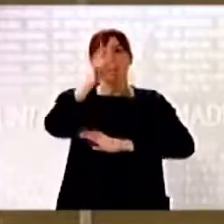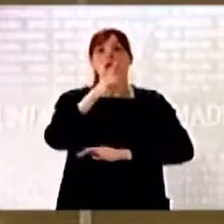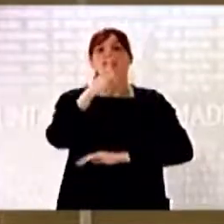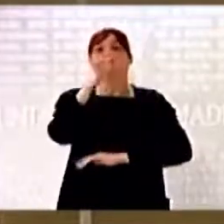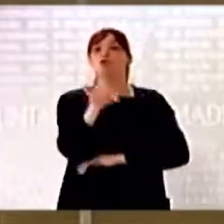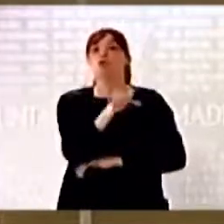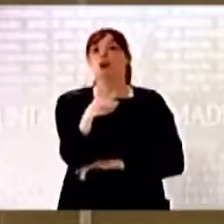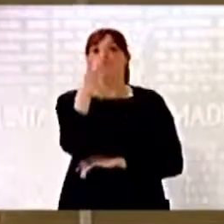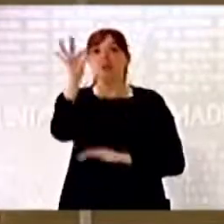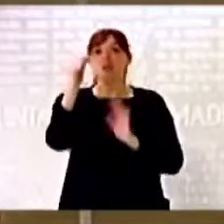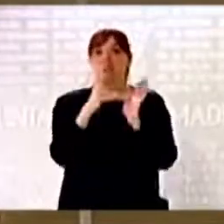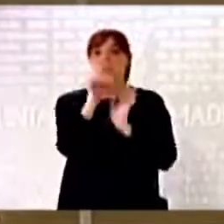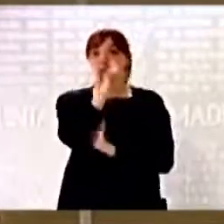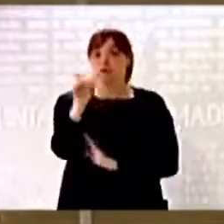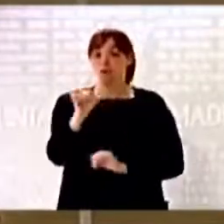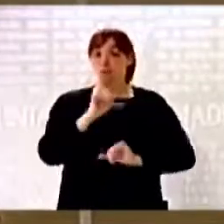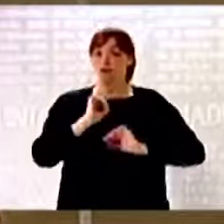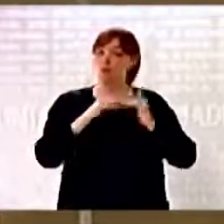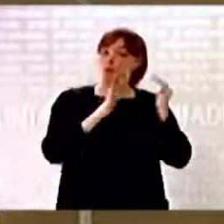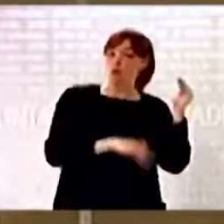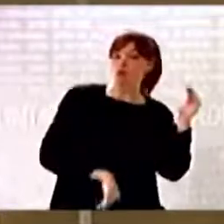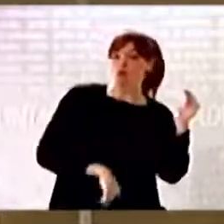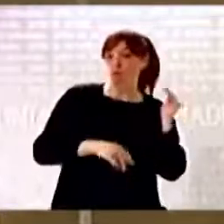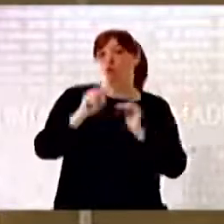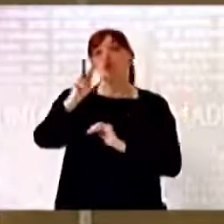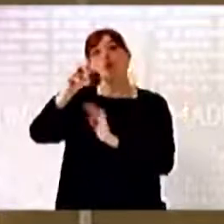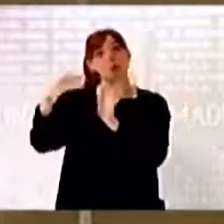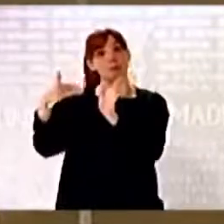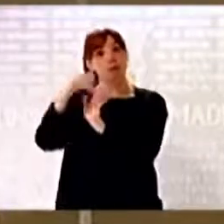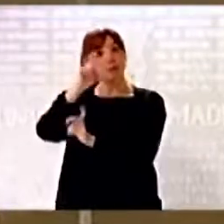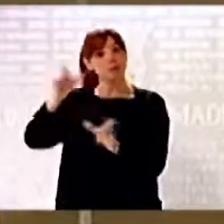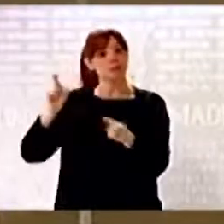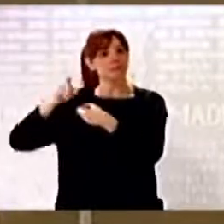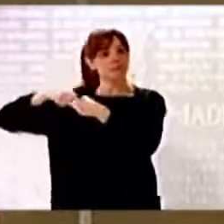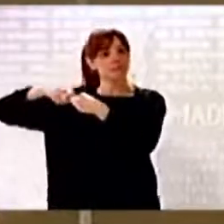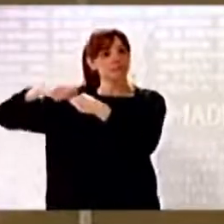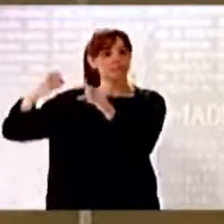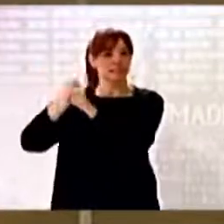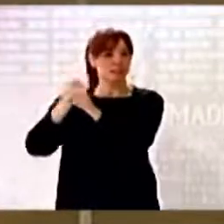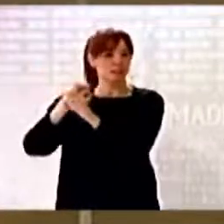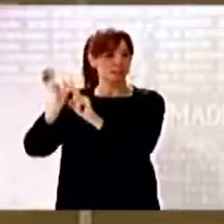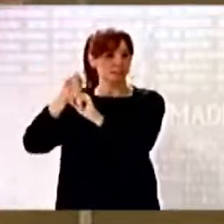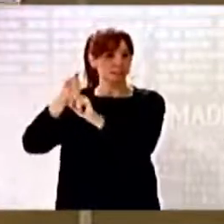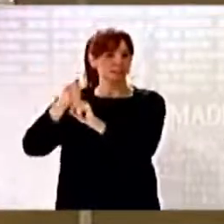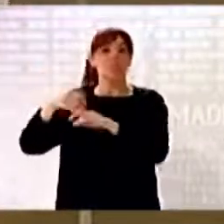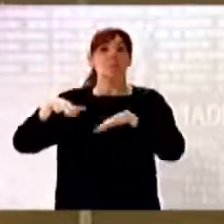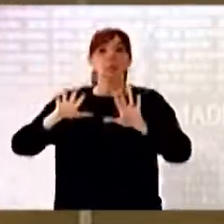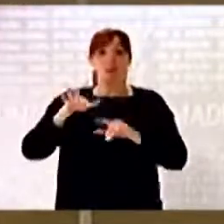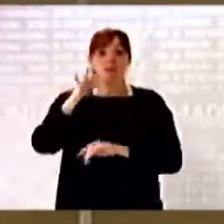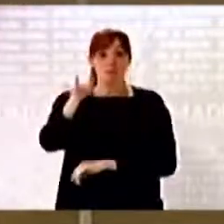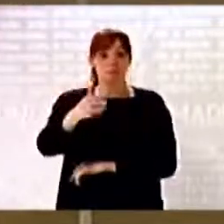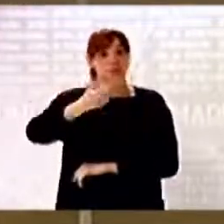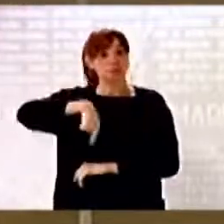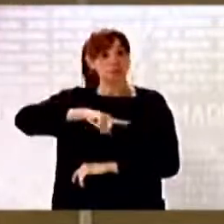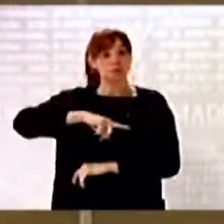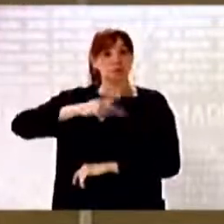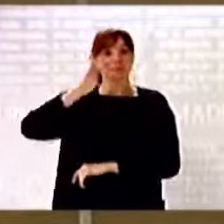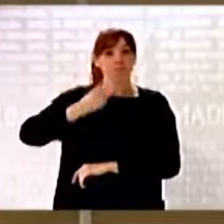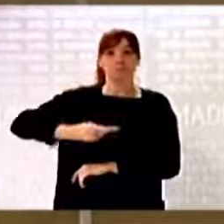20.000 parados menos y con 12.000 afiliados más a la Seguridad Social. Pero si además nos